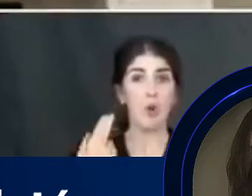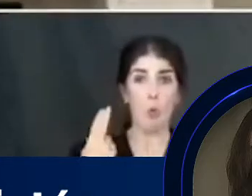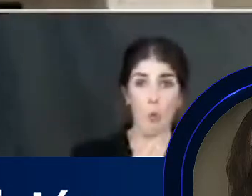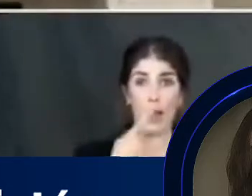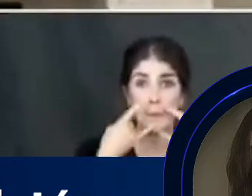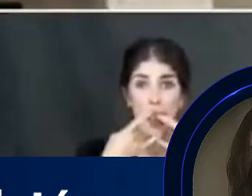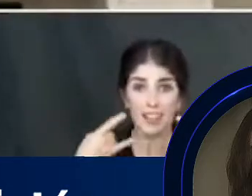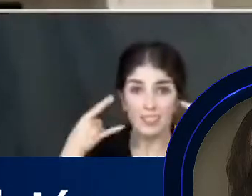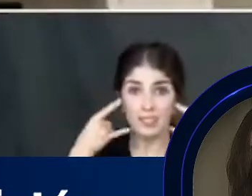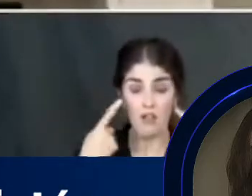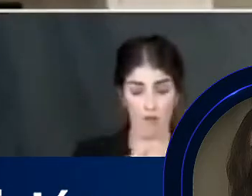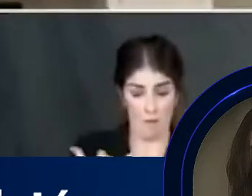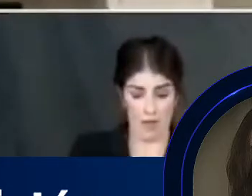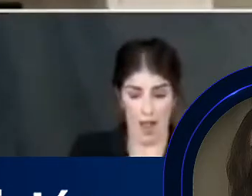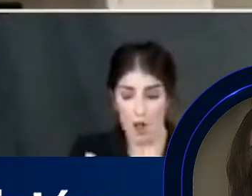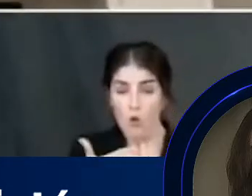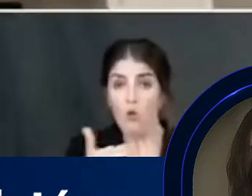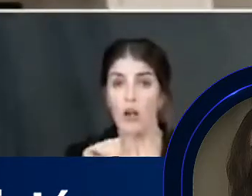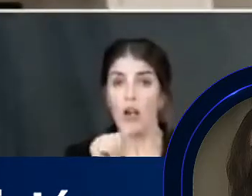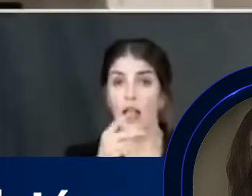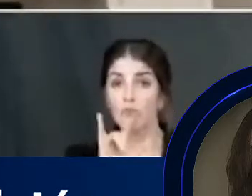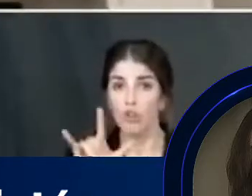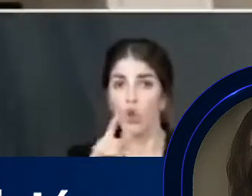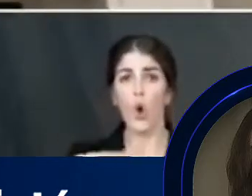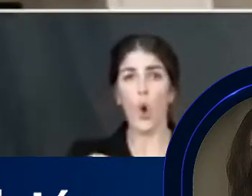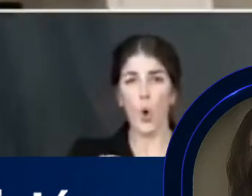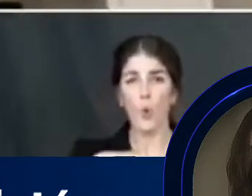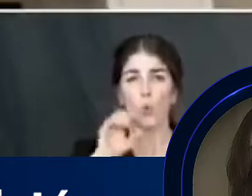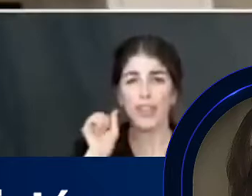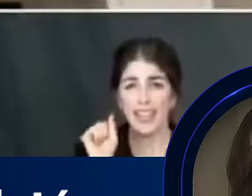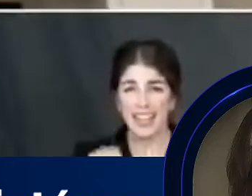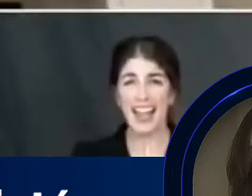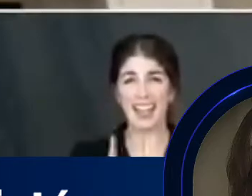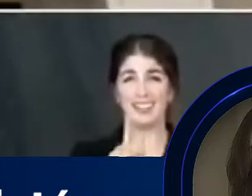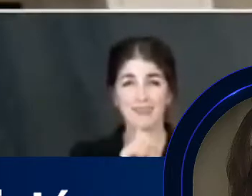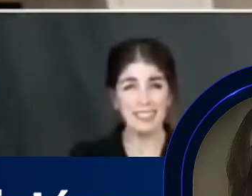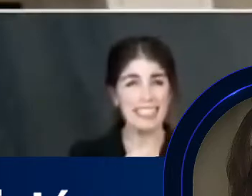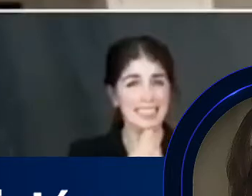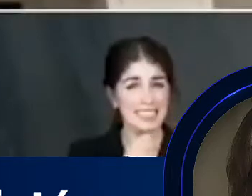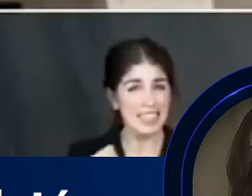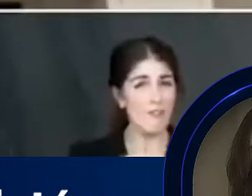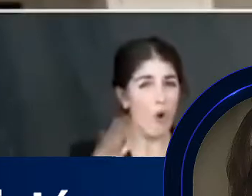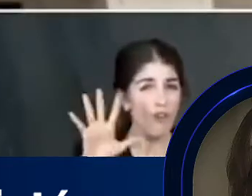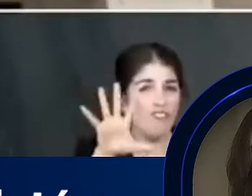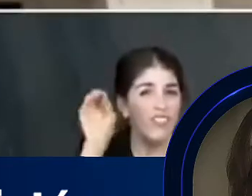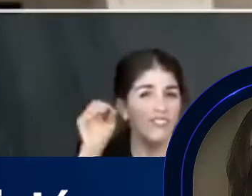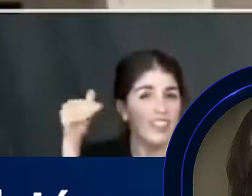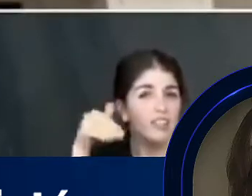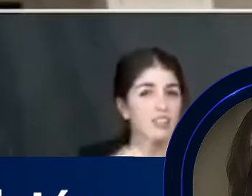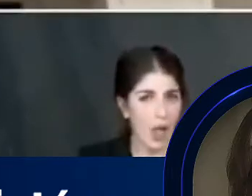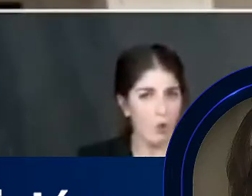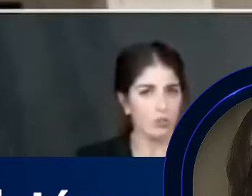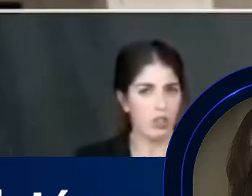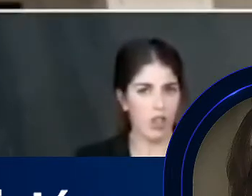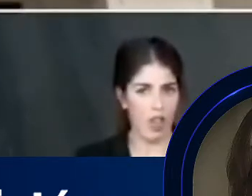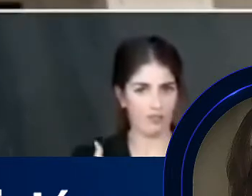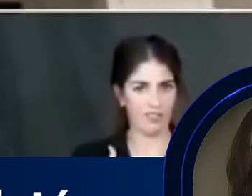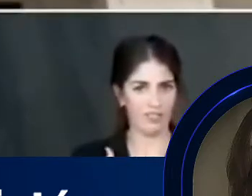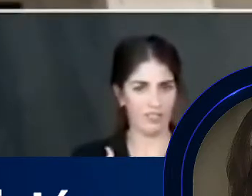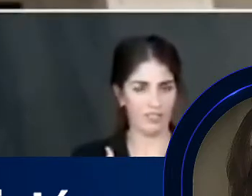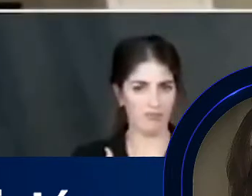toda la secuencia de eventos que se desarrollaron a través del 2020 y que terminamos en una supercrisis de